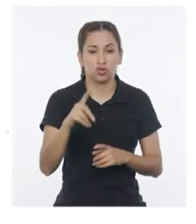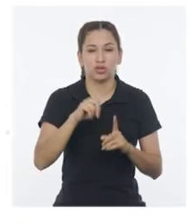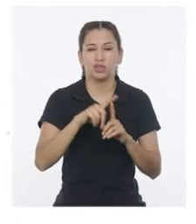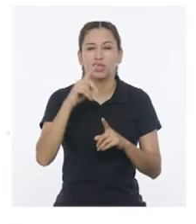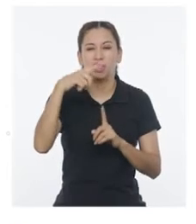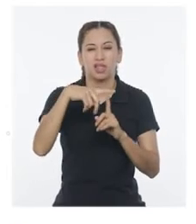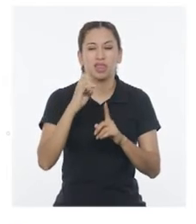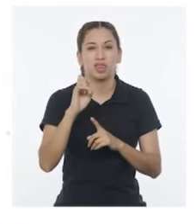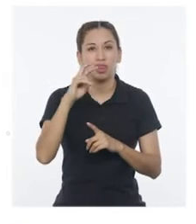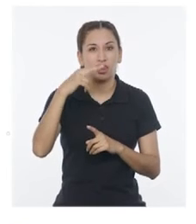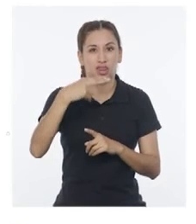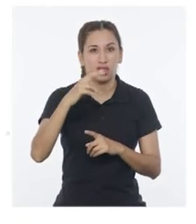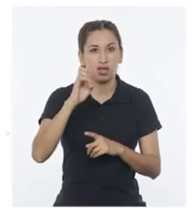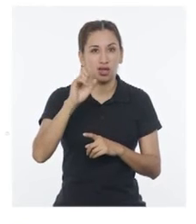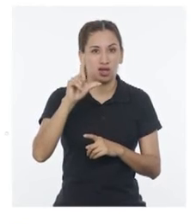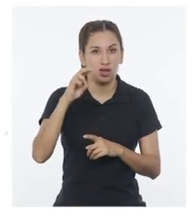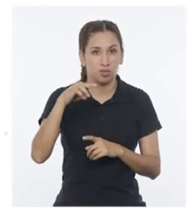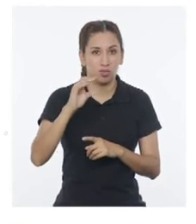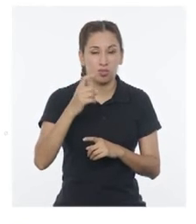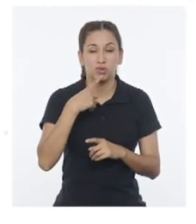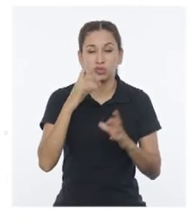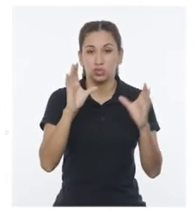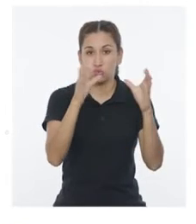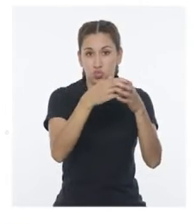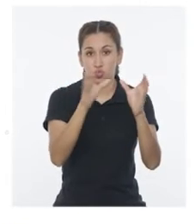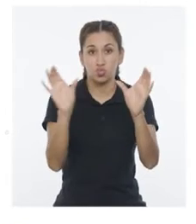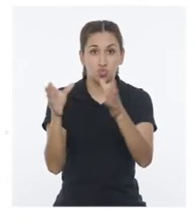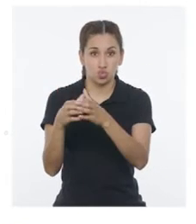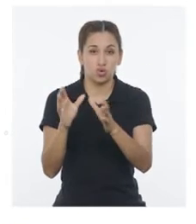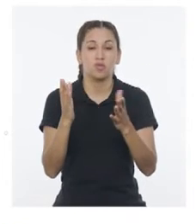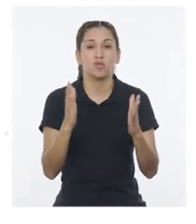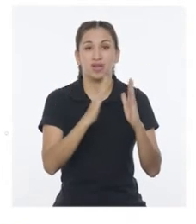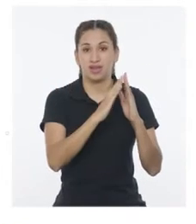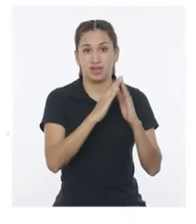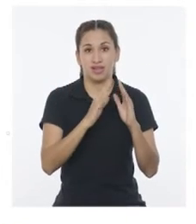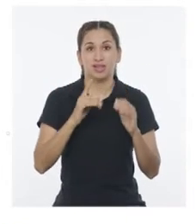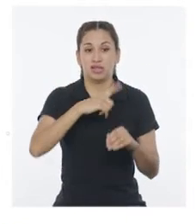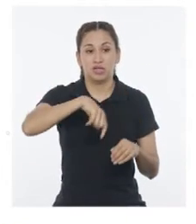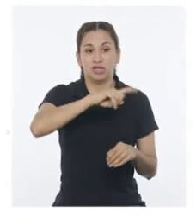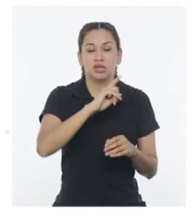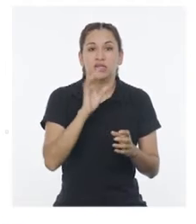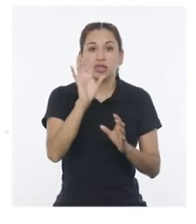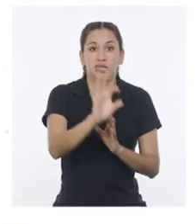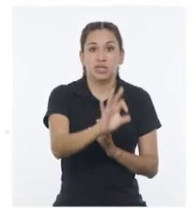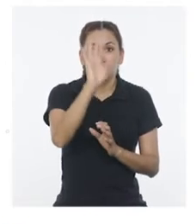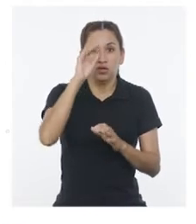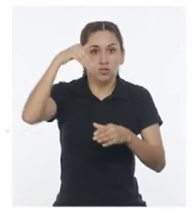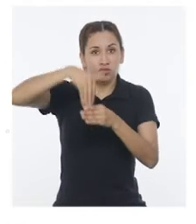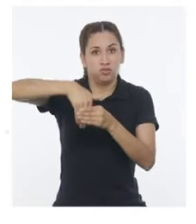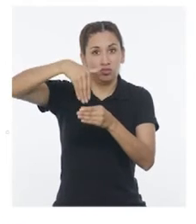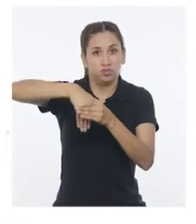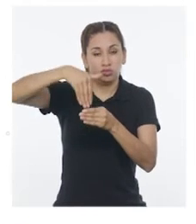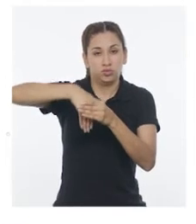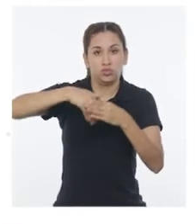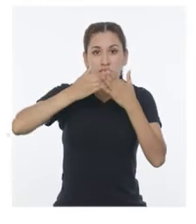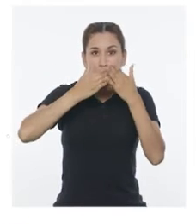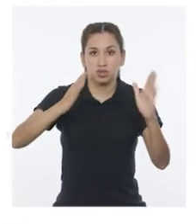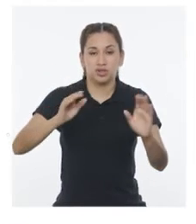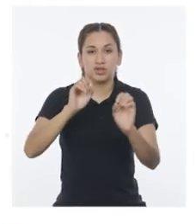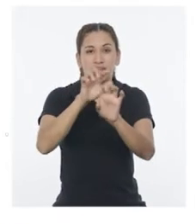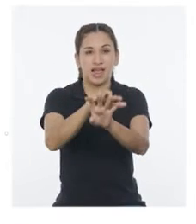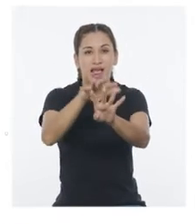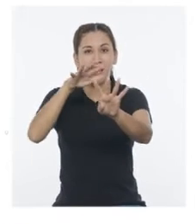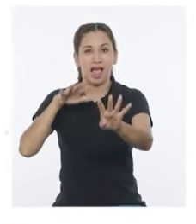Gillitz y Telmo Rojas sostienen que en cada caserío los campesinos eligen por voto abierto y